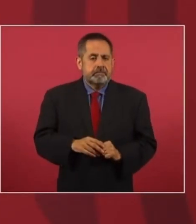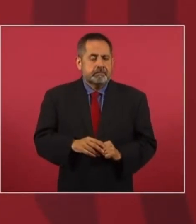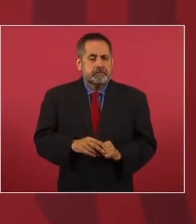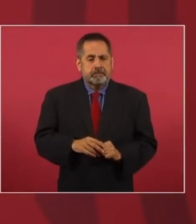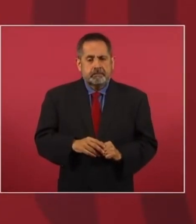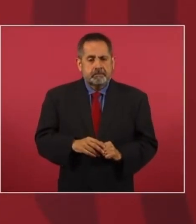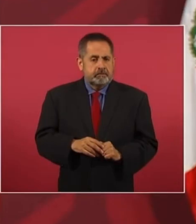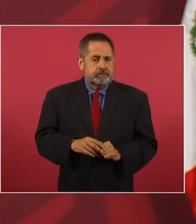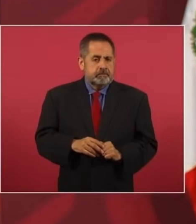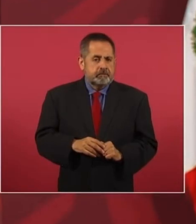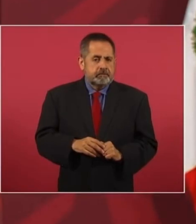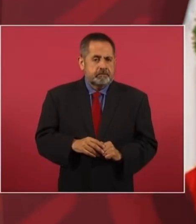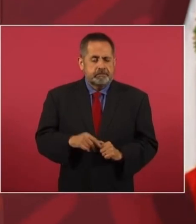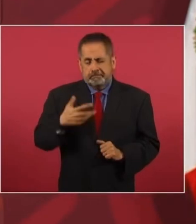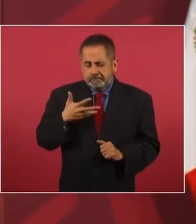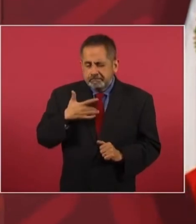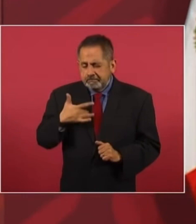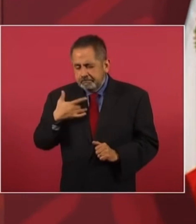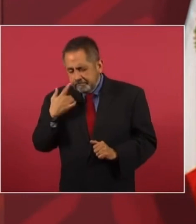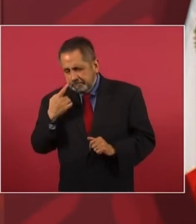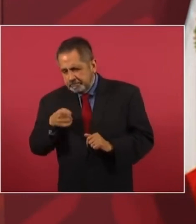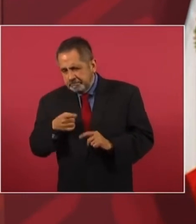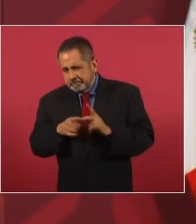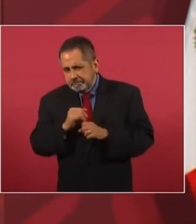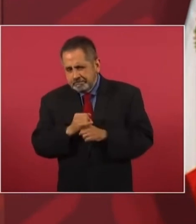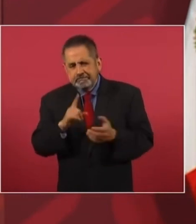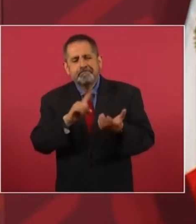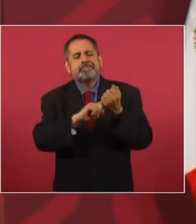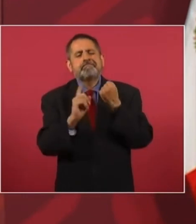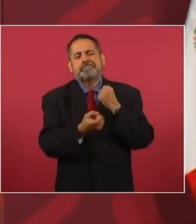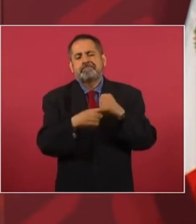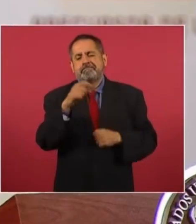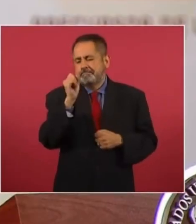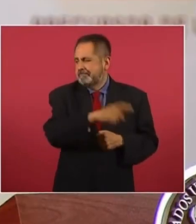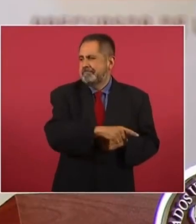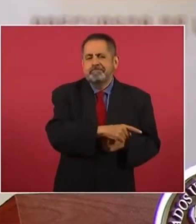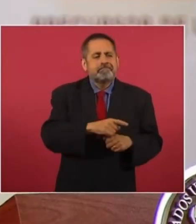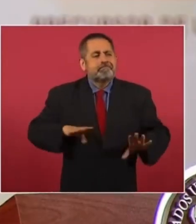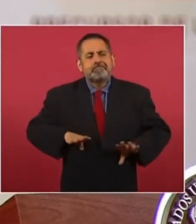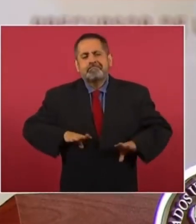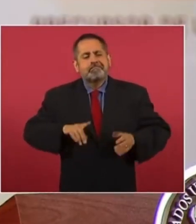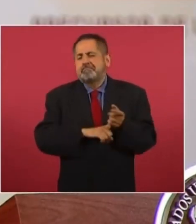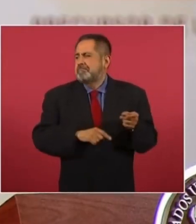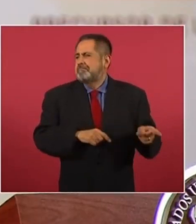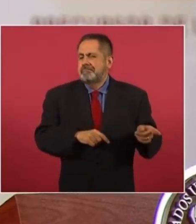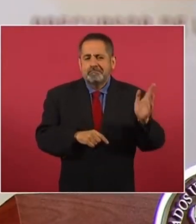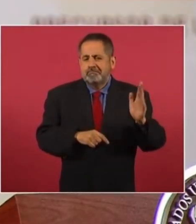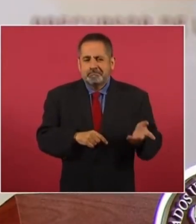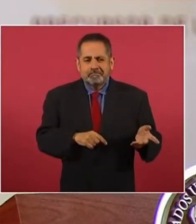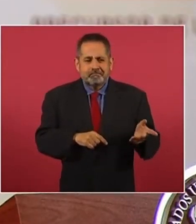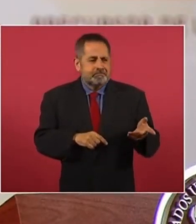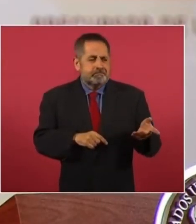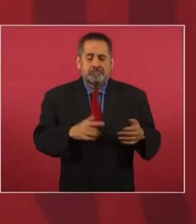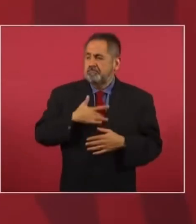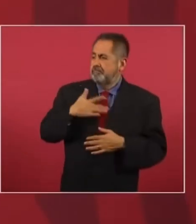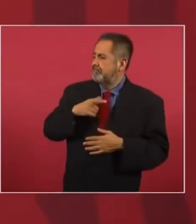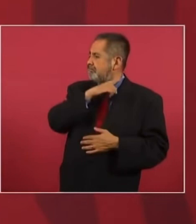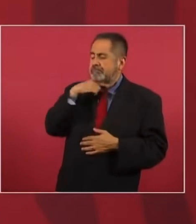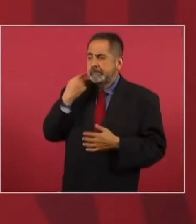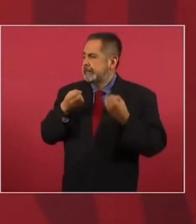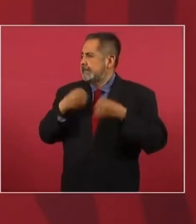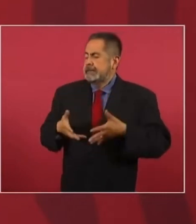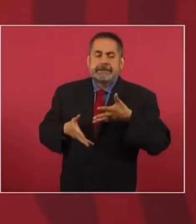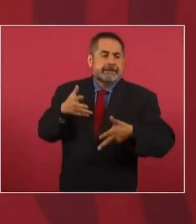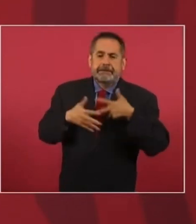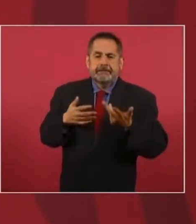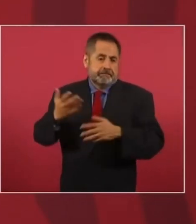tengo indicios de que esto tiene que ver con los intereses creados que se sienten afectados